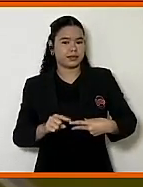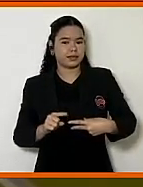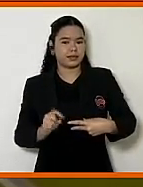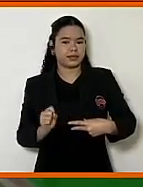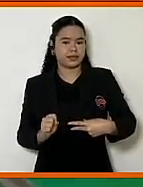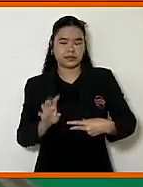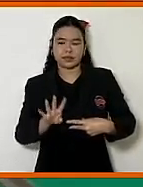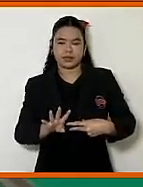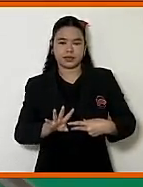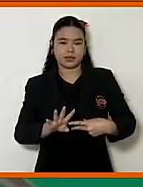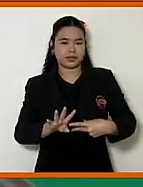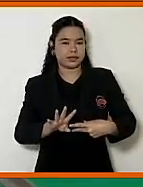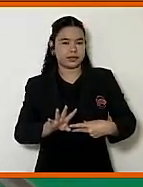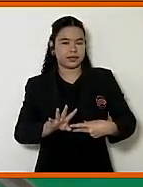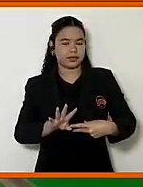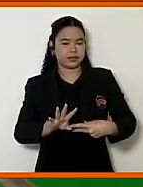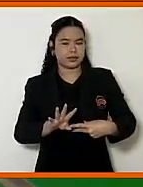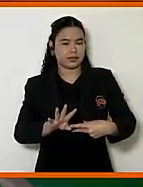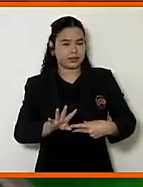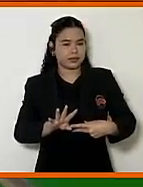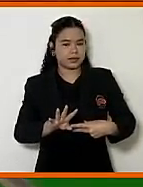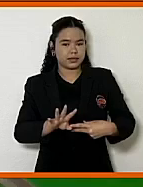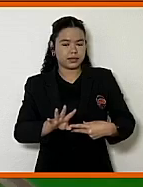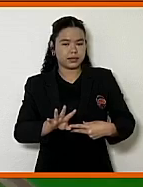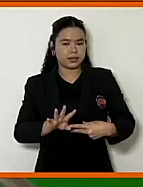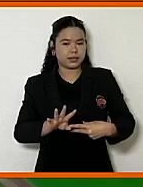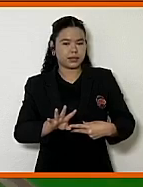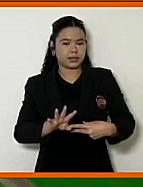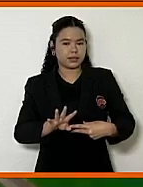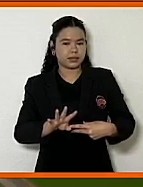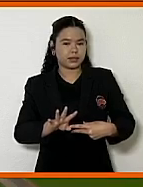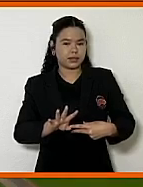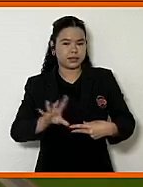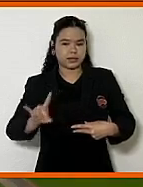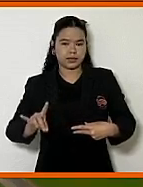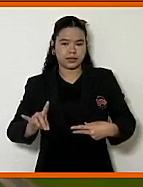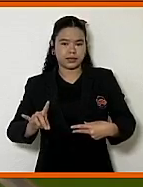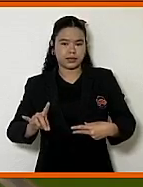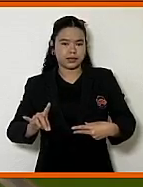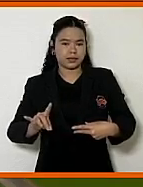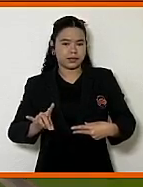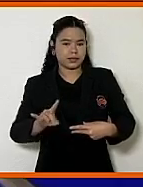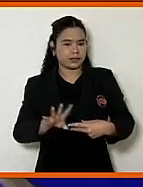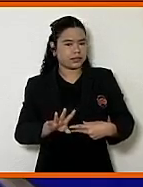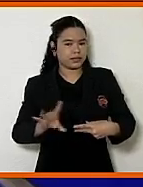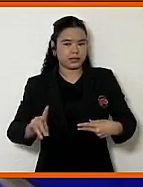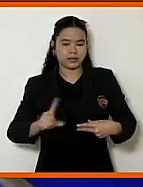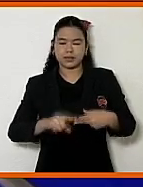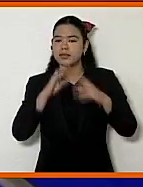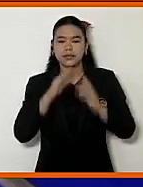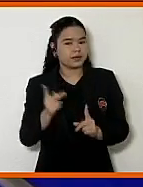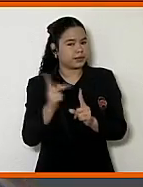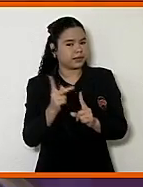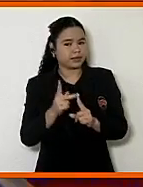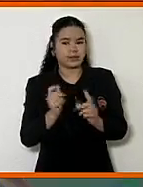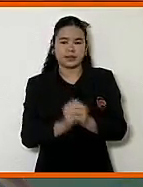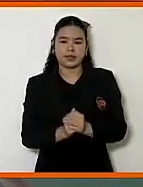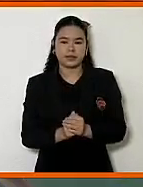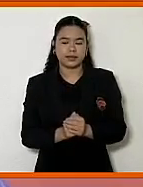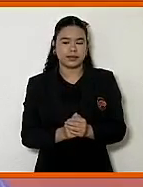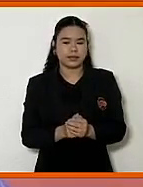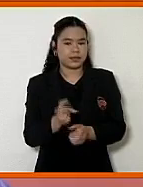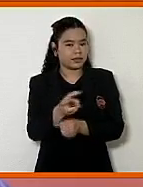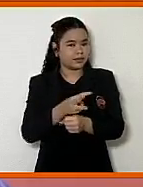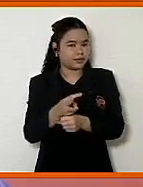4 segundo dígito este es 8 primer número favorecido 48 con su catrachada birria